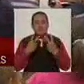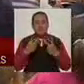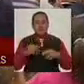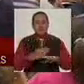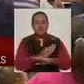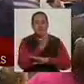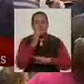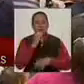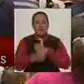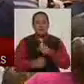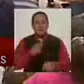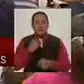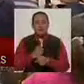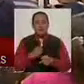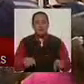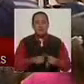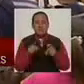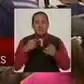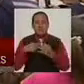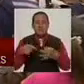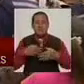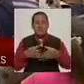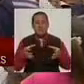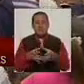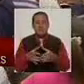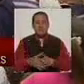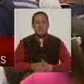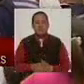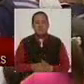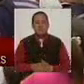largo de los años por los bajos índices,